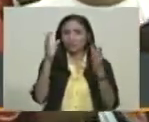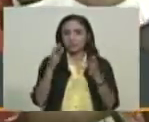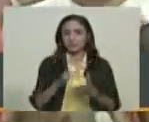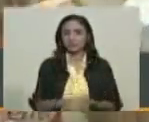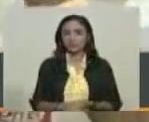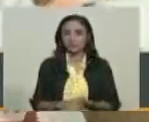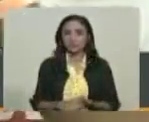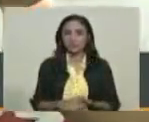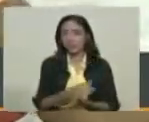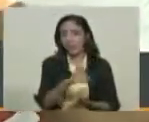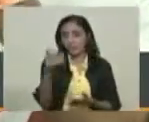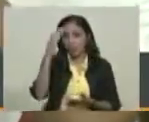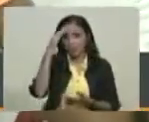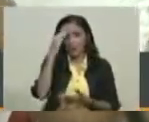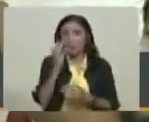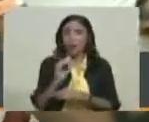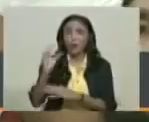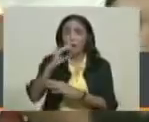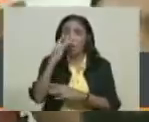Criminales de Bogotá, sépanlo.